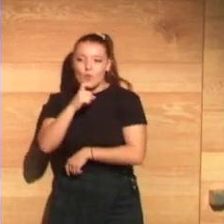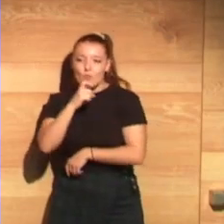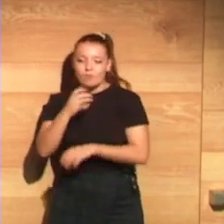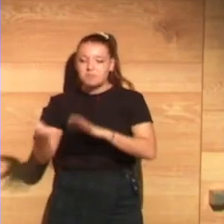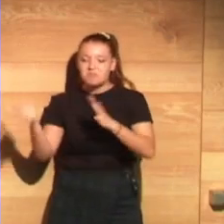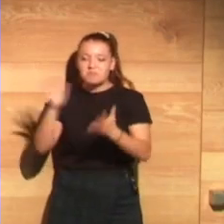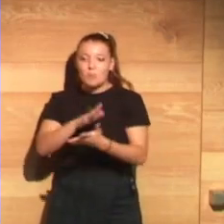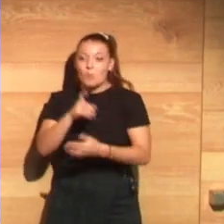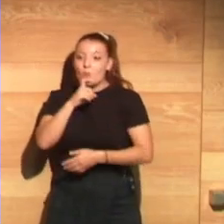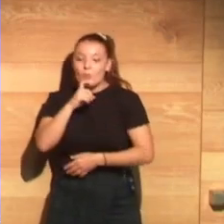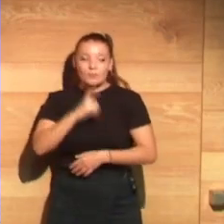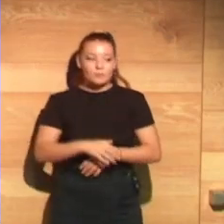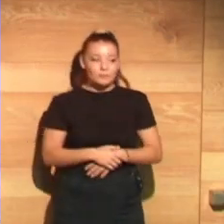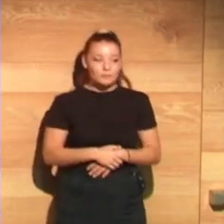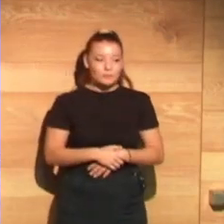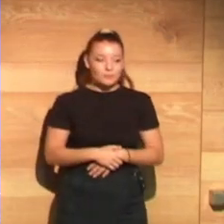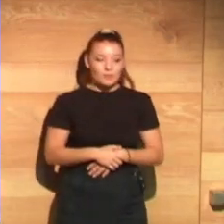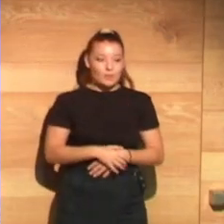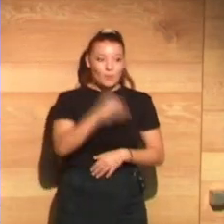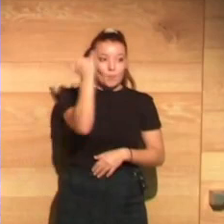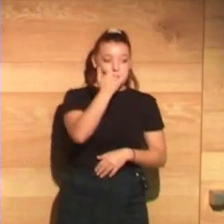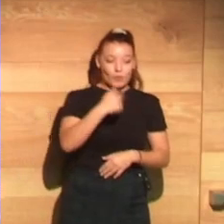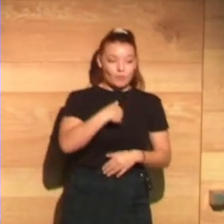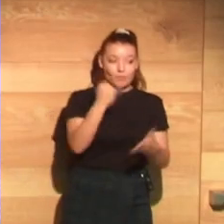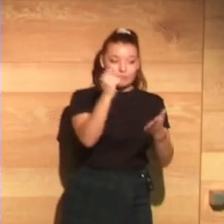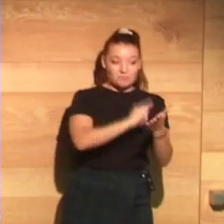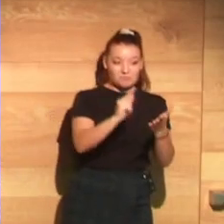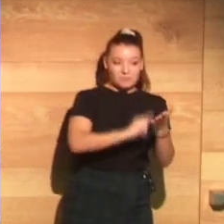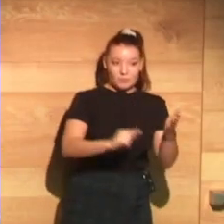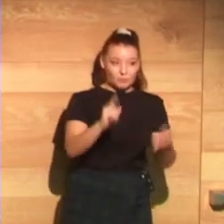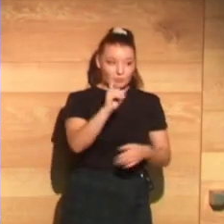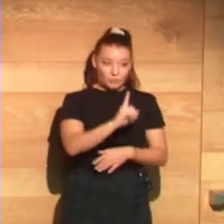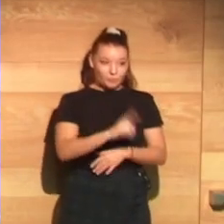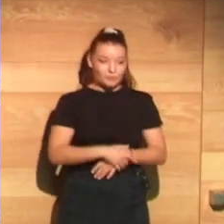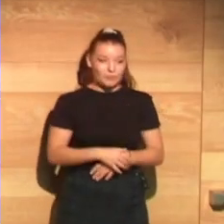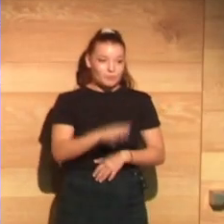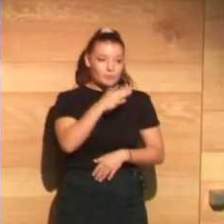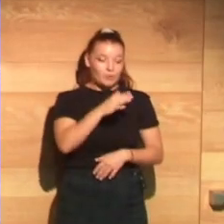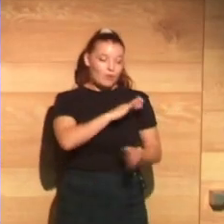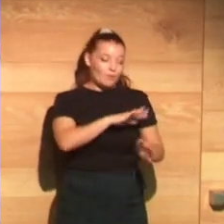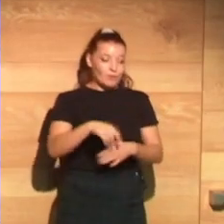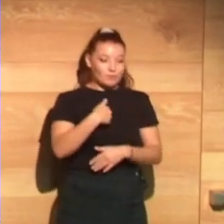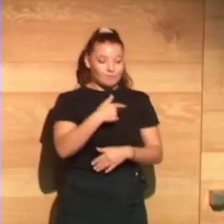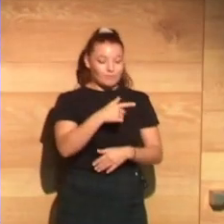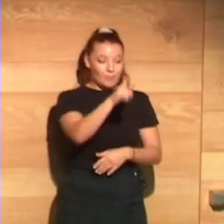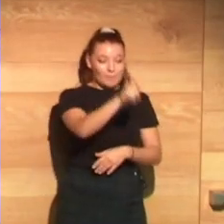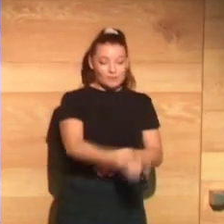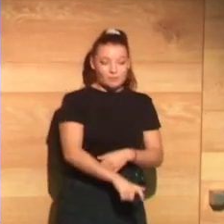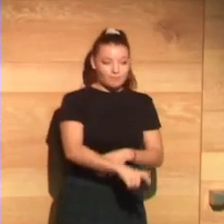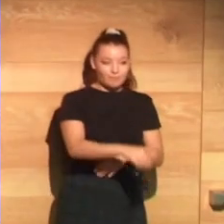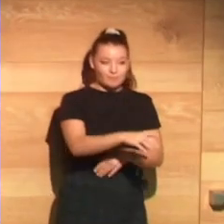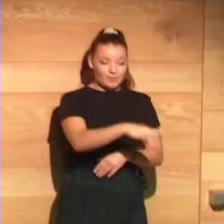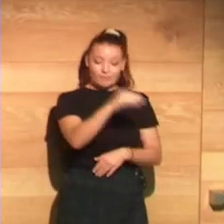eso, ¿cómo fue ese cambio? O sea, ¿cómo...? De hecho, Bowie no lo escribí yo al